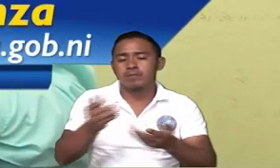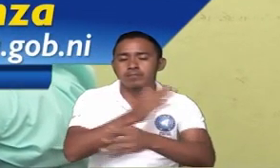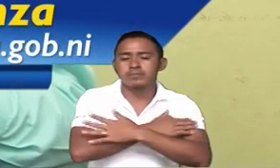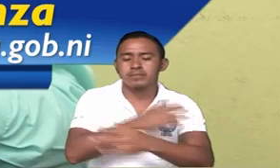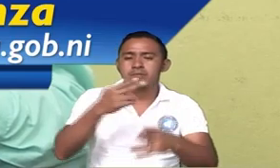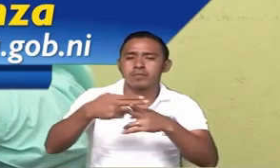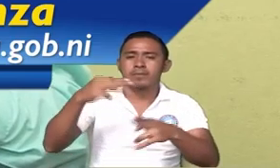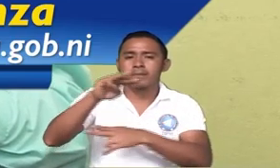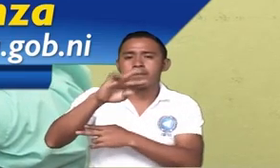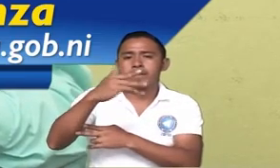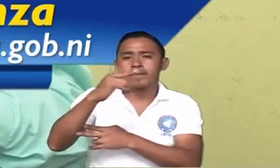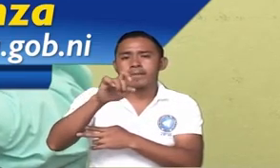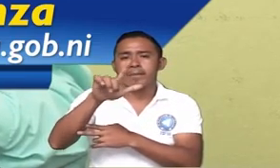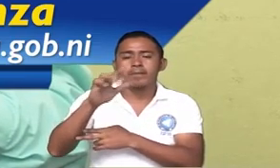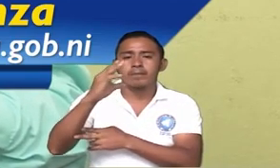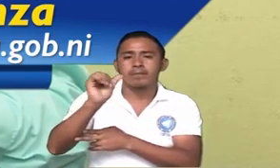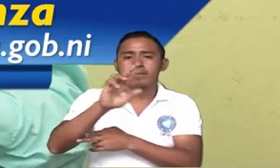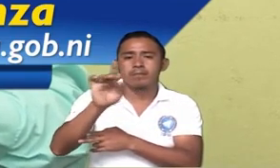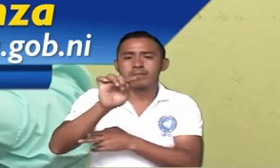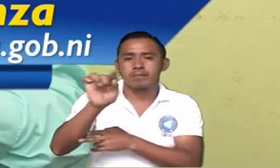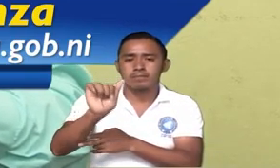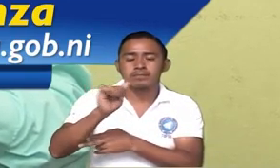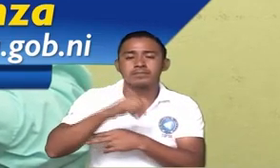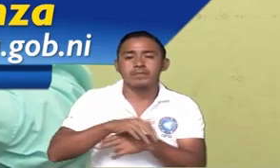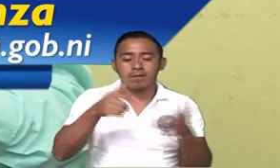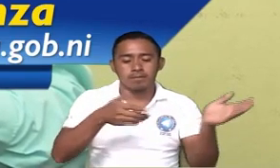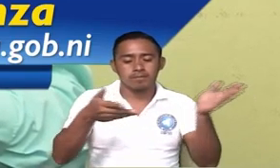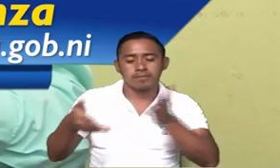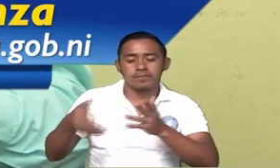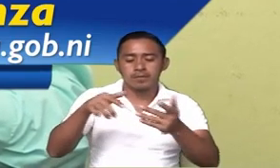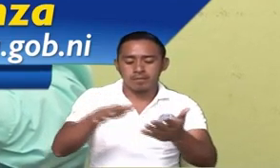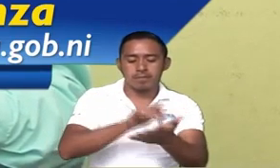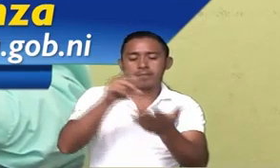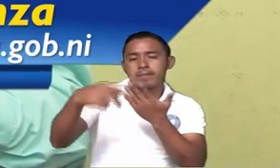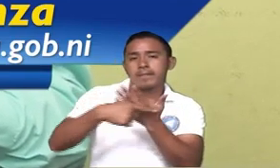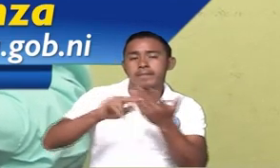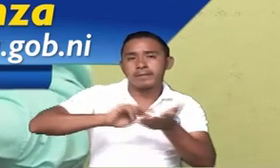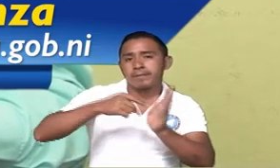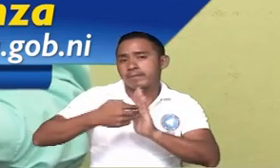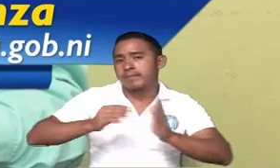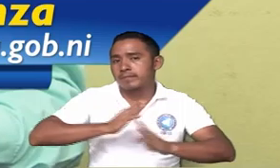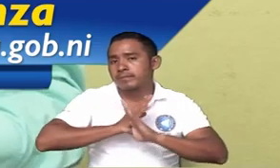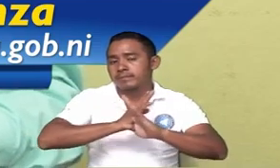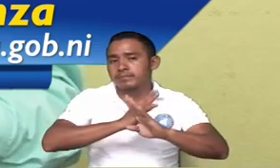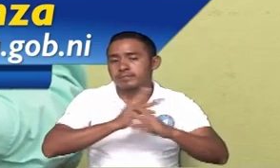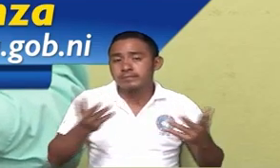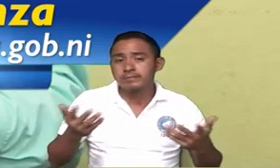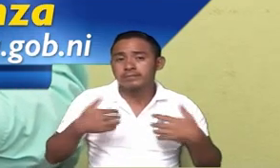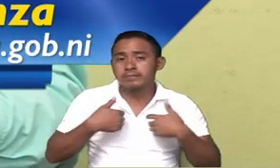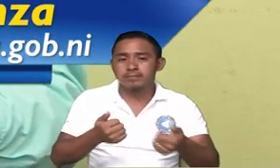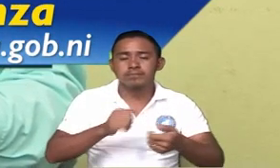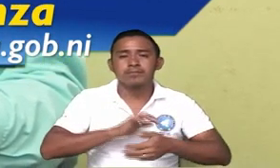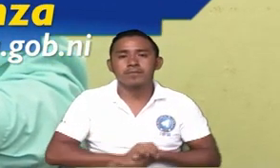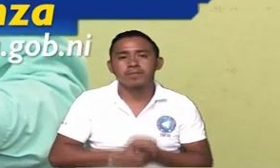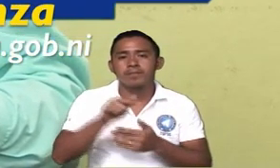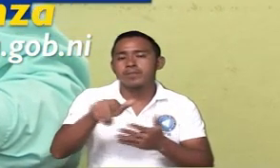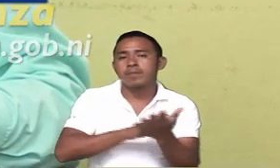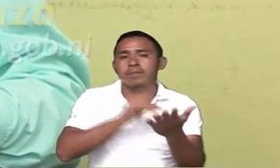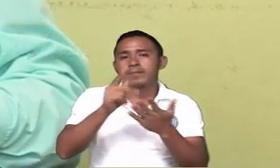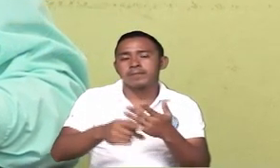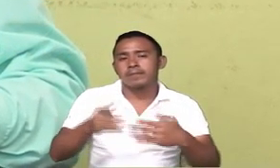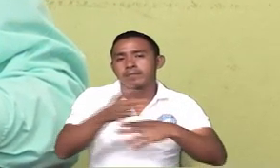Miguel Carranza Mena y les doy la bienvenida a un programa más de Prevenir es Salud. Un programa donde estamos conversando sobre